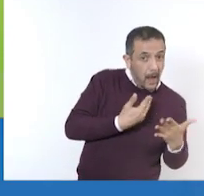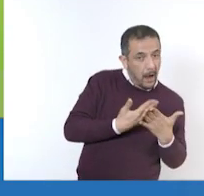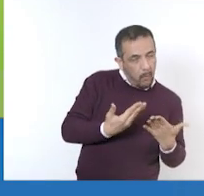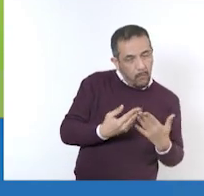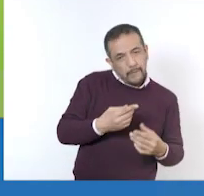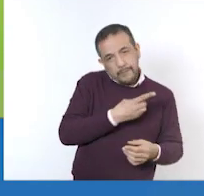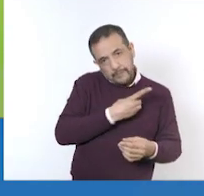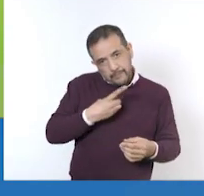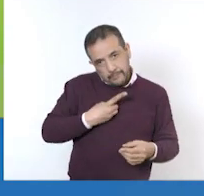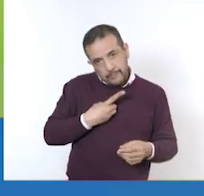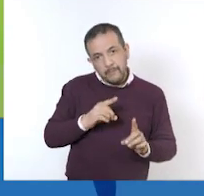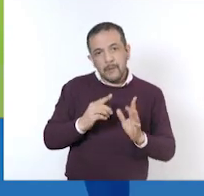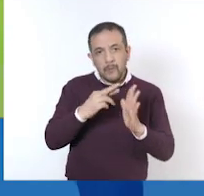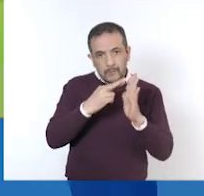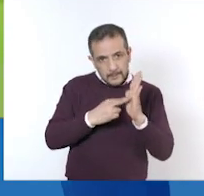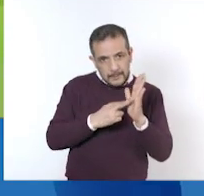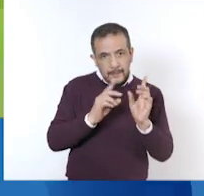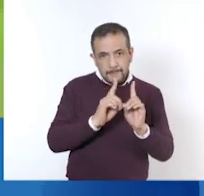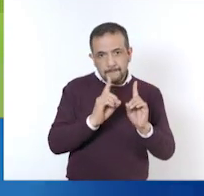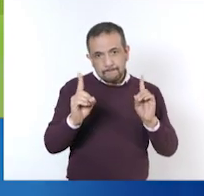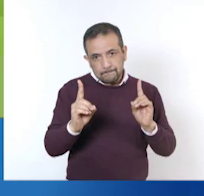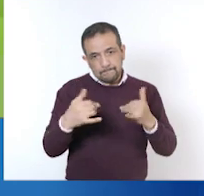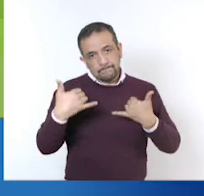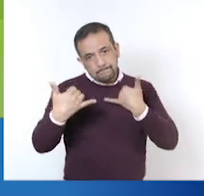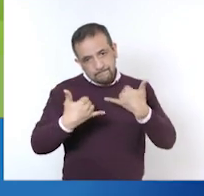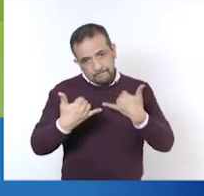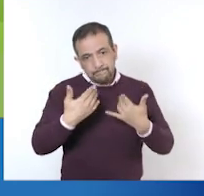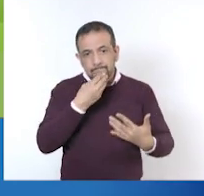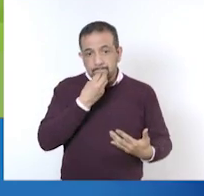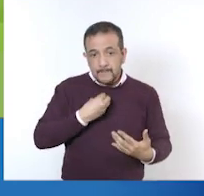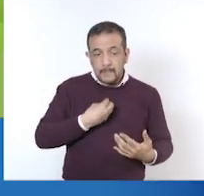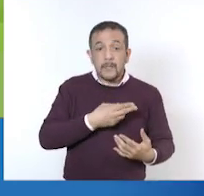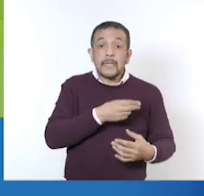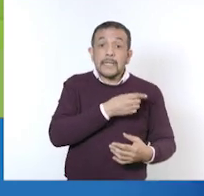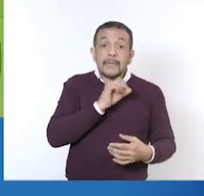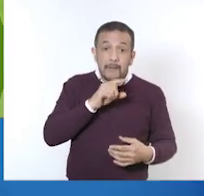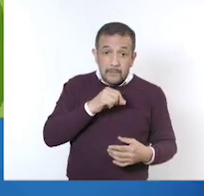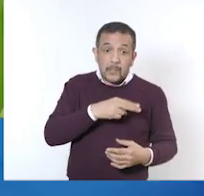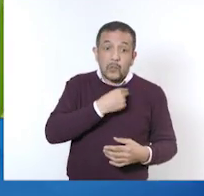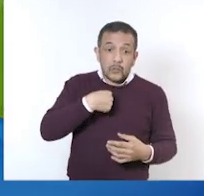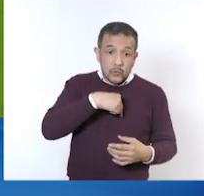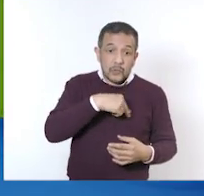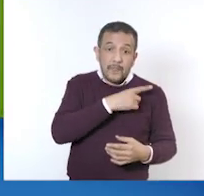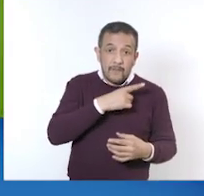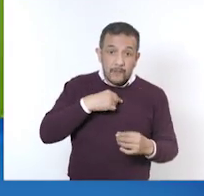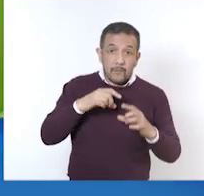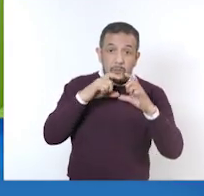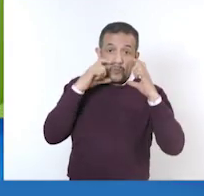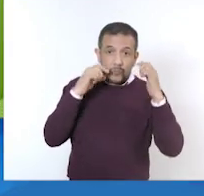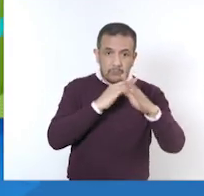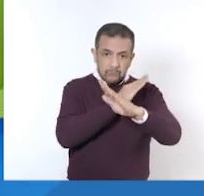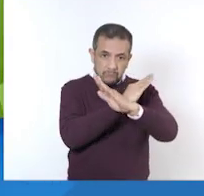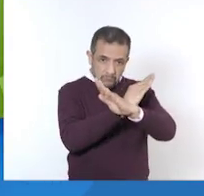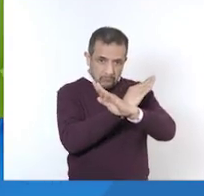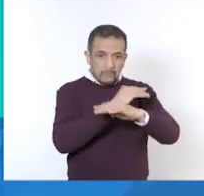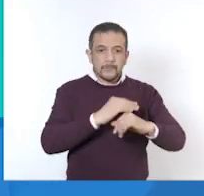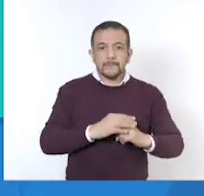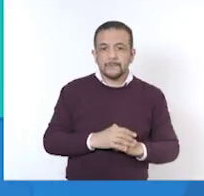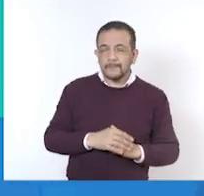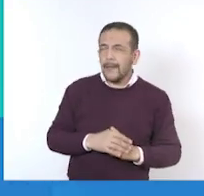juntos y ahora tenemos que jugar separados y nos tenemos que proteger con un